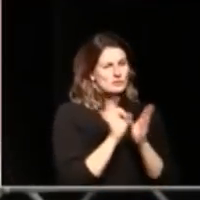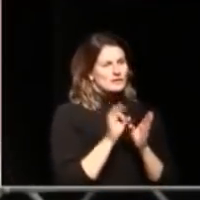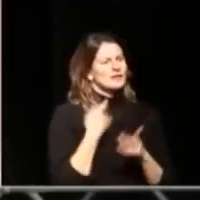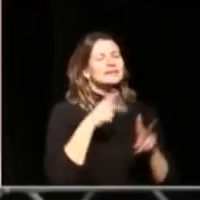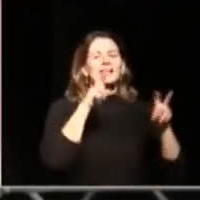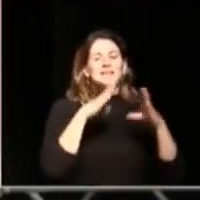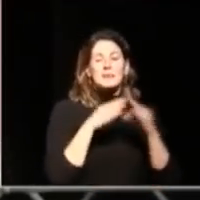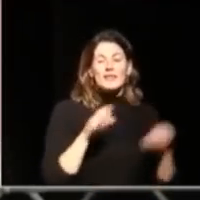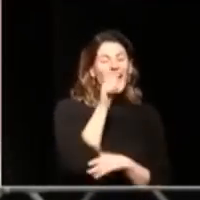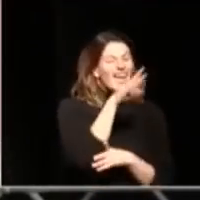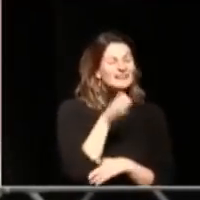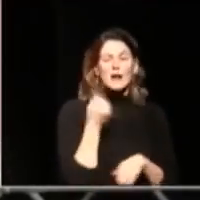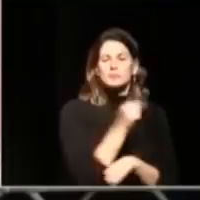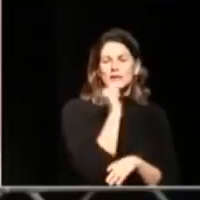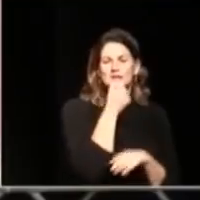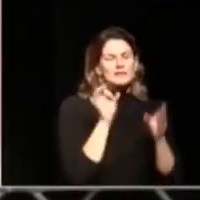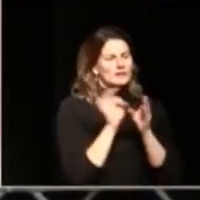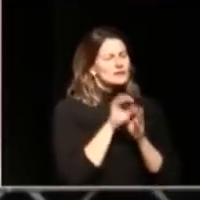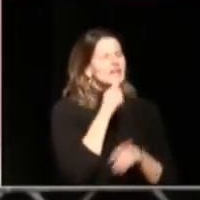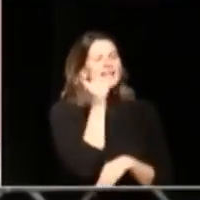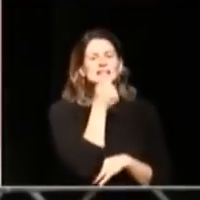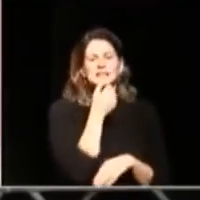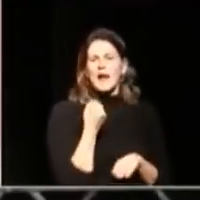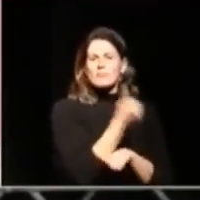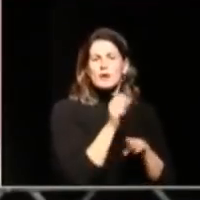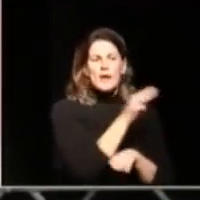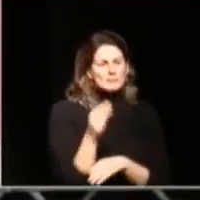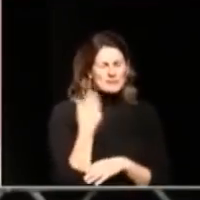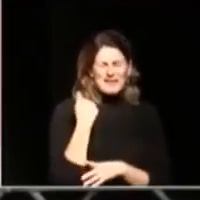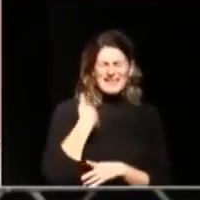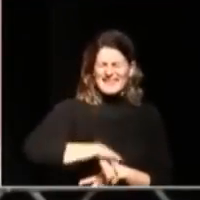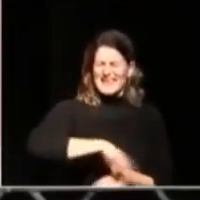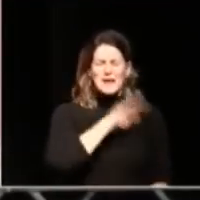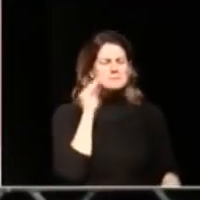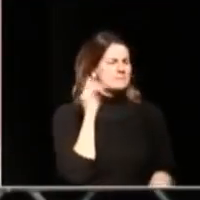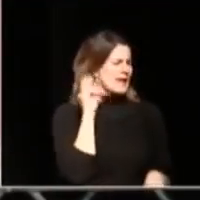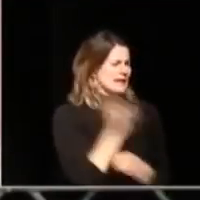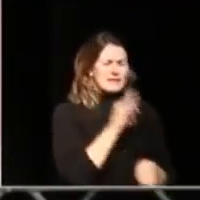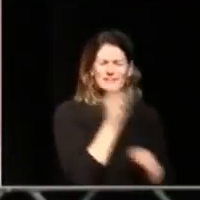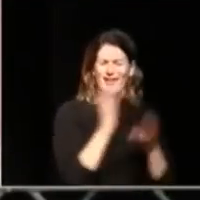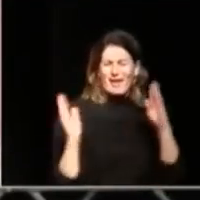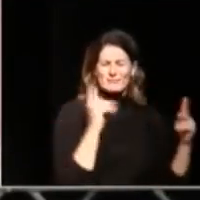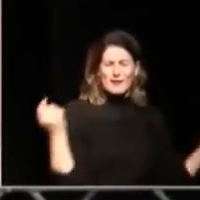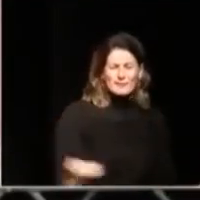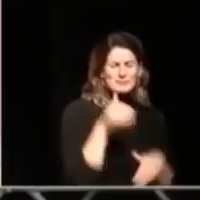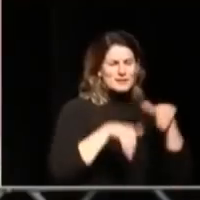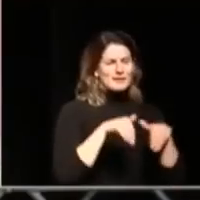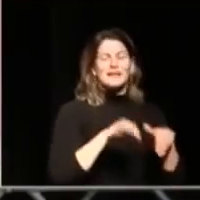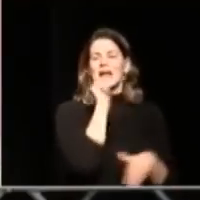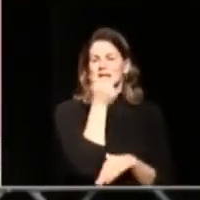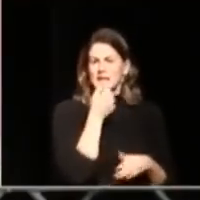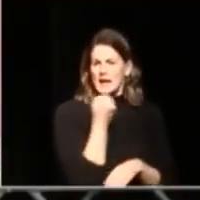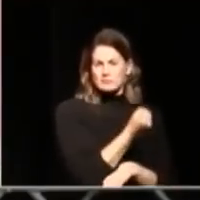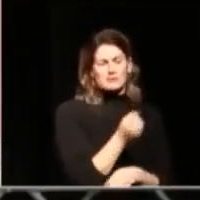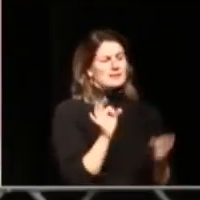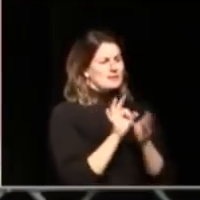los seres de Andalucía? Ciudadanos. ¿Quién sostiene al Partido Popular habiendo mentido en campaña electoral? Ciudadanos. Yo pregunto,